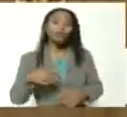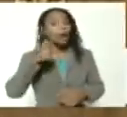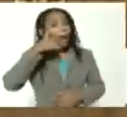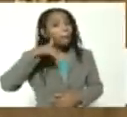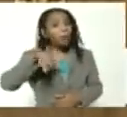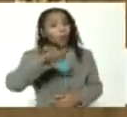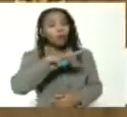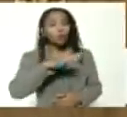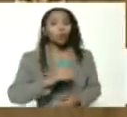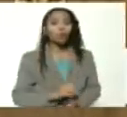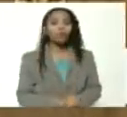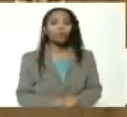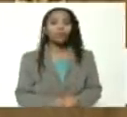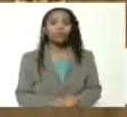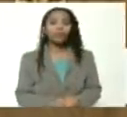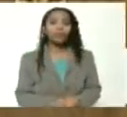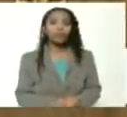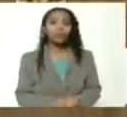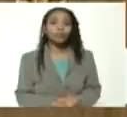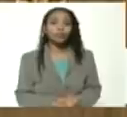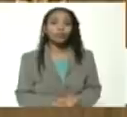población.